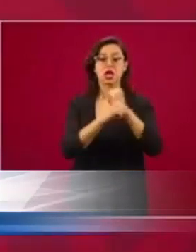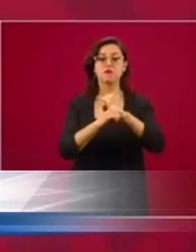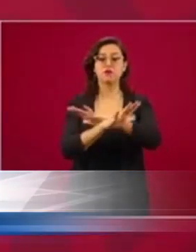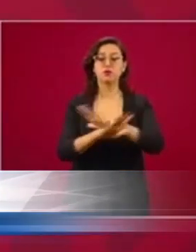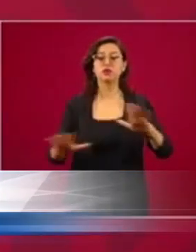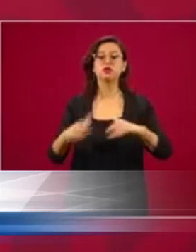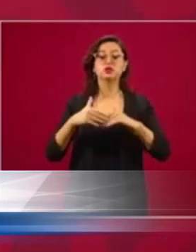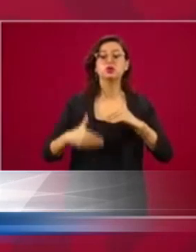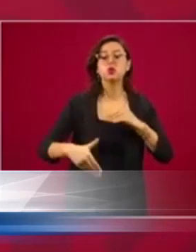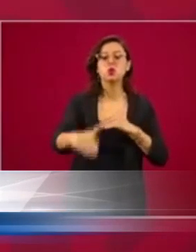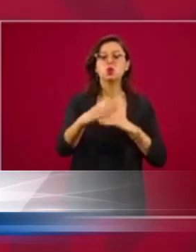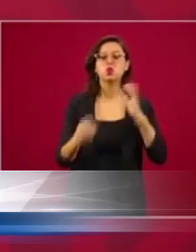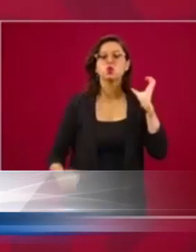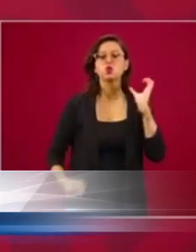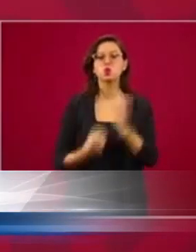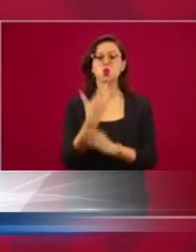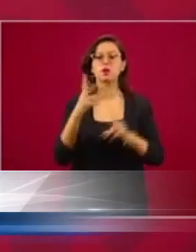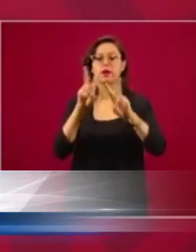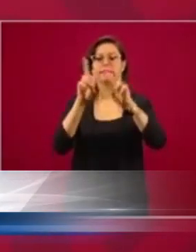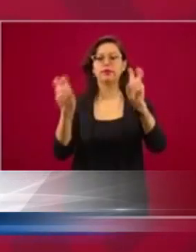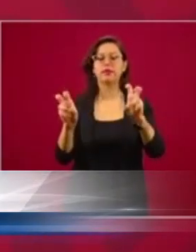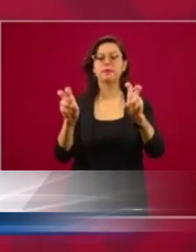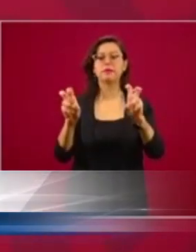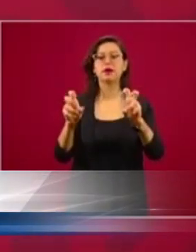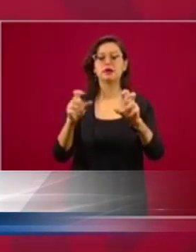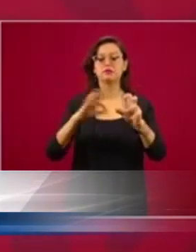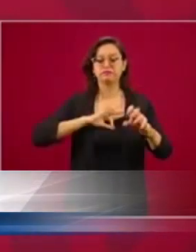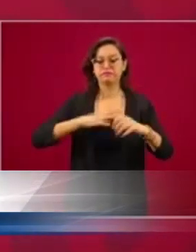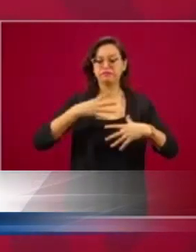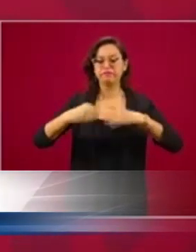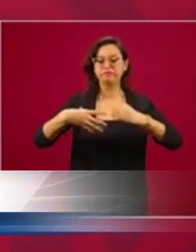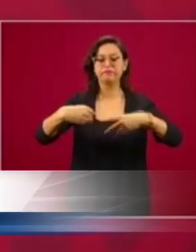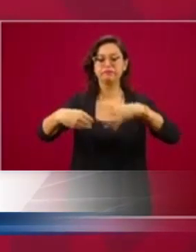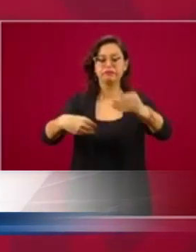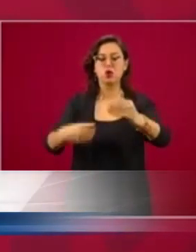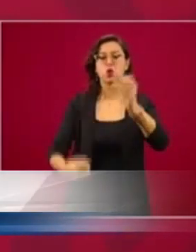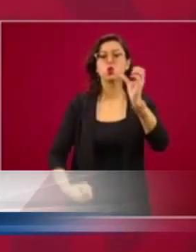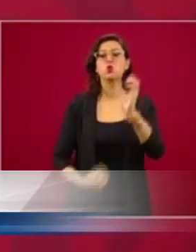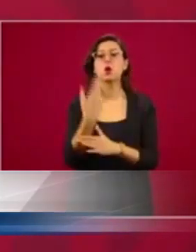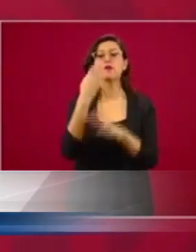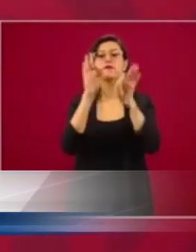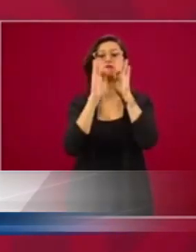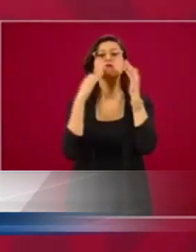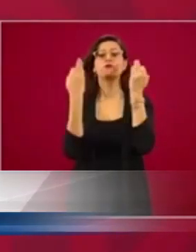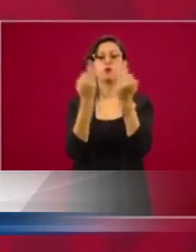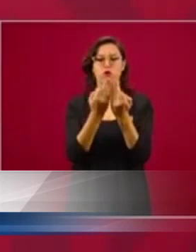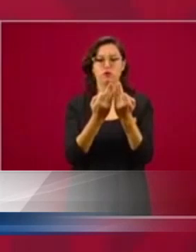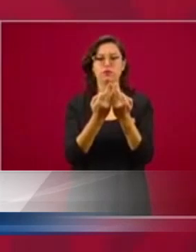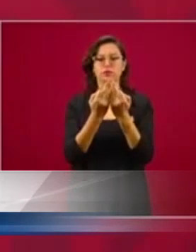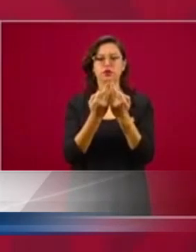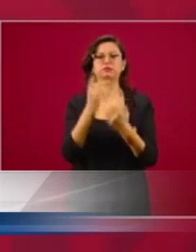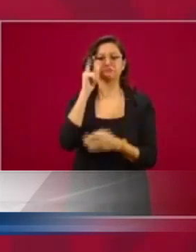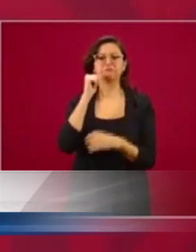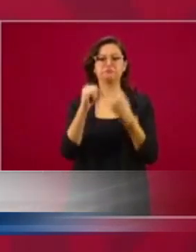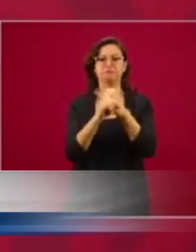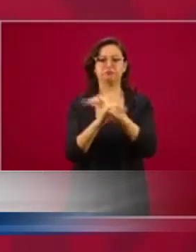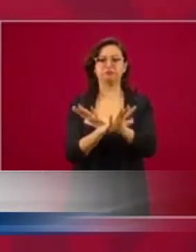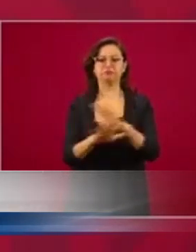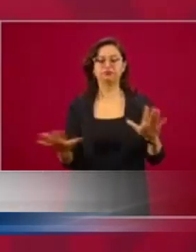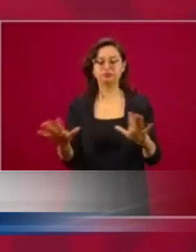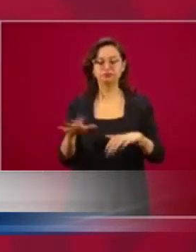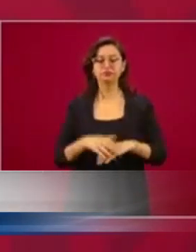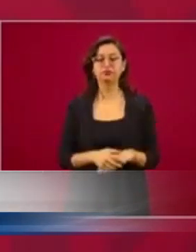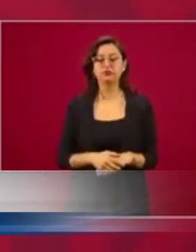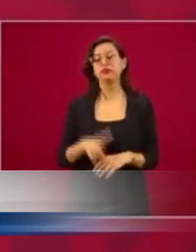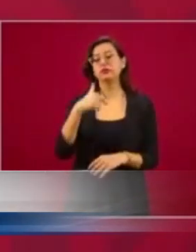mil millones de pesos del Fondo de Estabilización de los Ingresos de las Entidades Federativas se encuentra regulado por la ley y